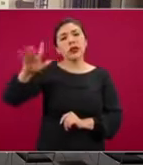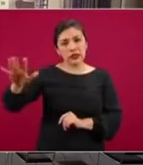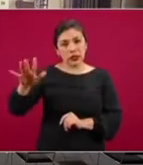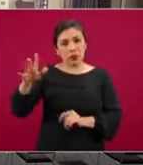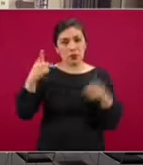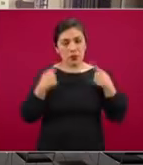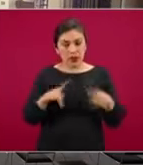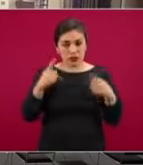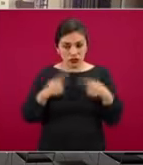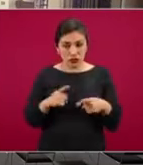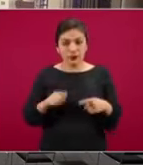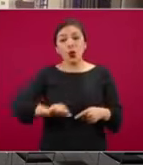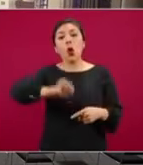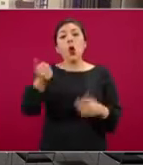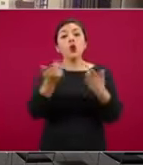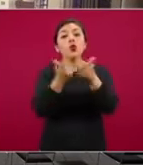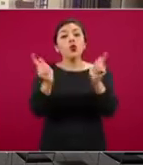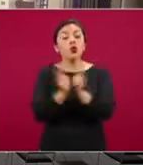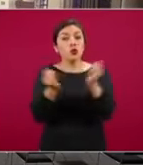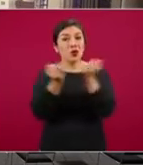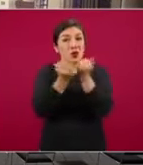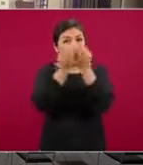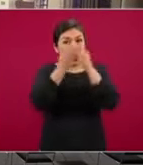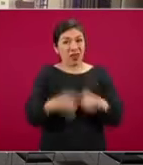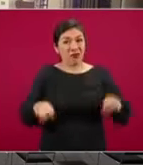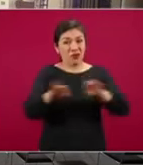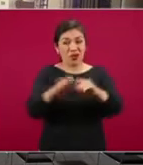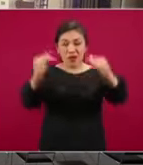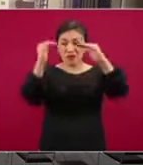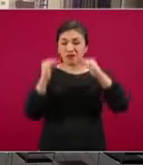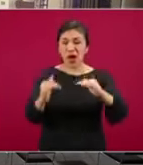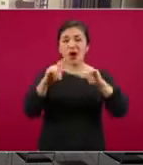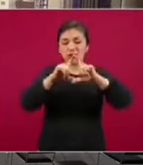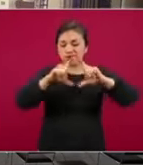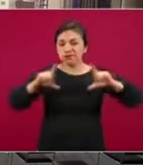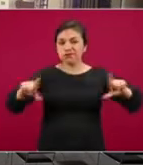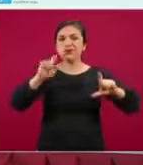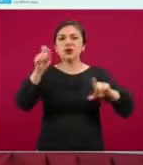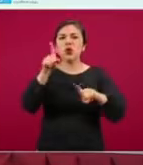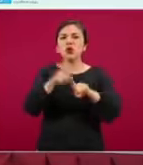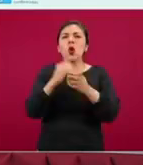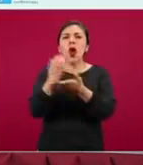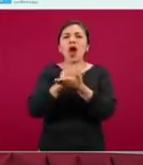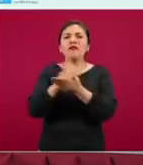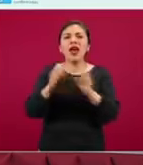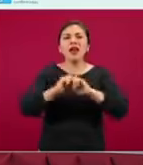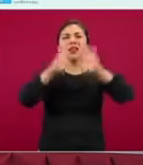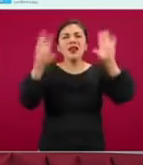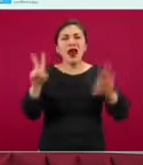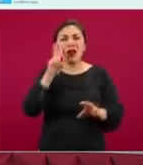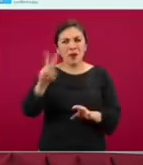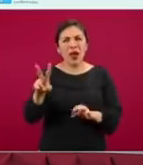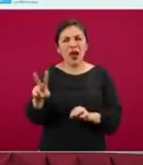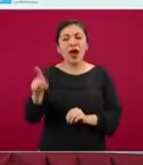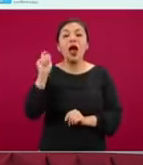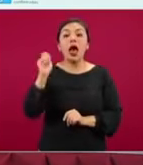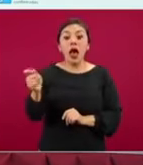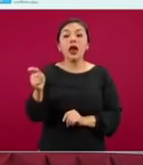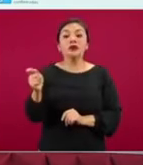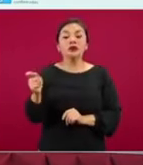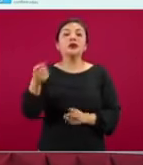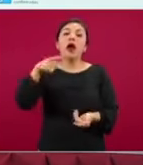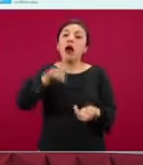1.259.975. Y el otro grupo que destaca también en cantidad son precisamente las barras de color café claro que están en la parte inferior